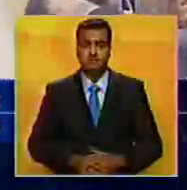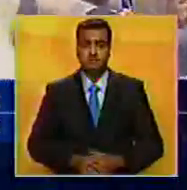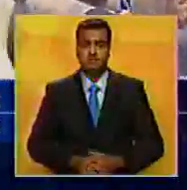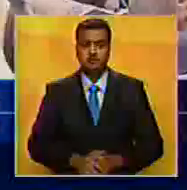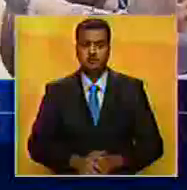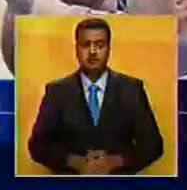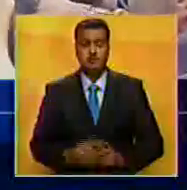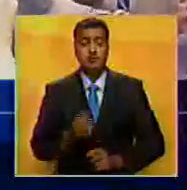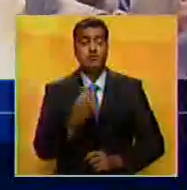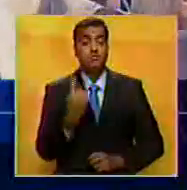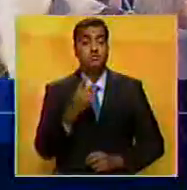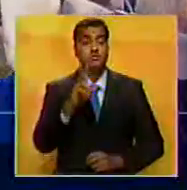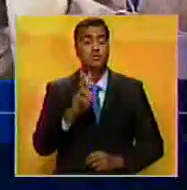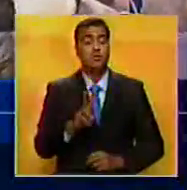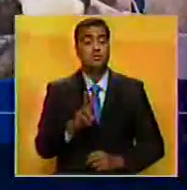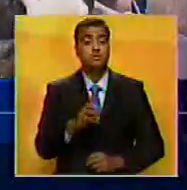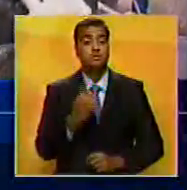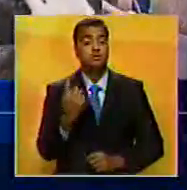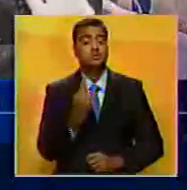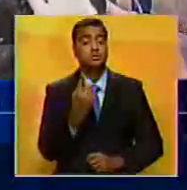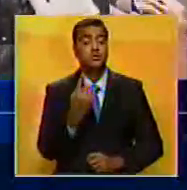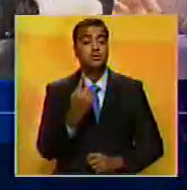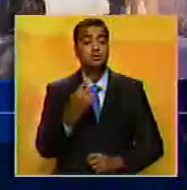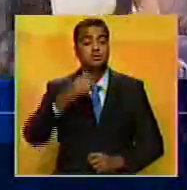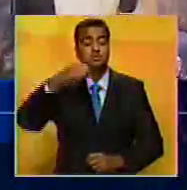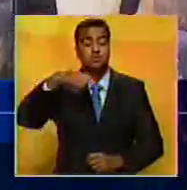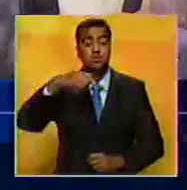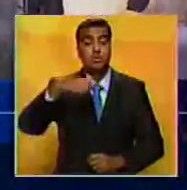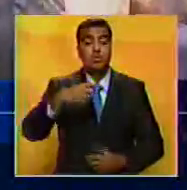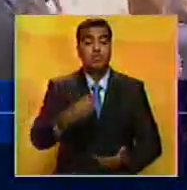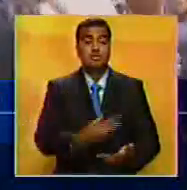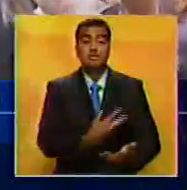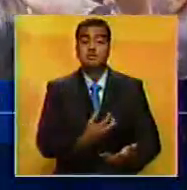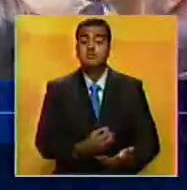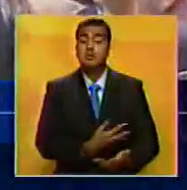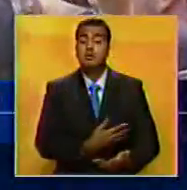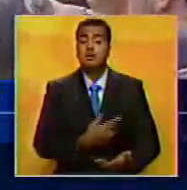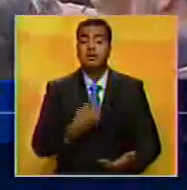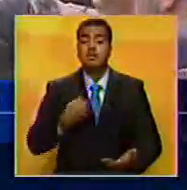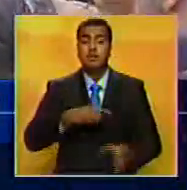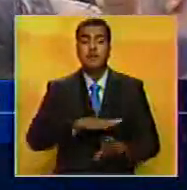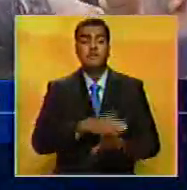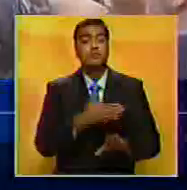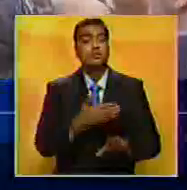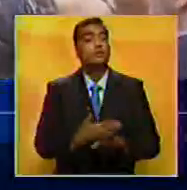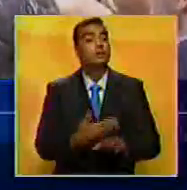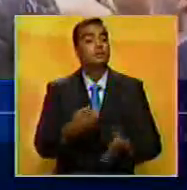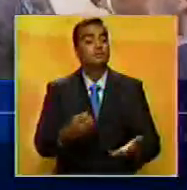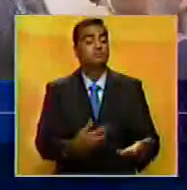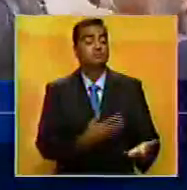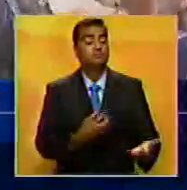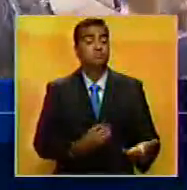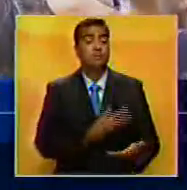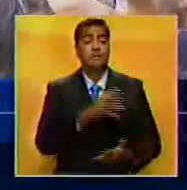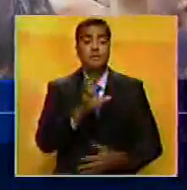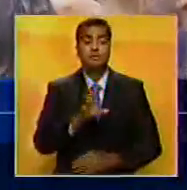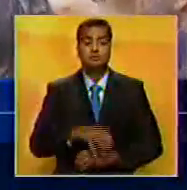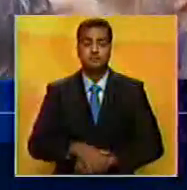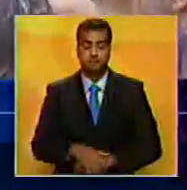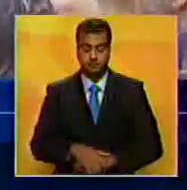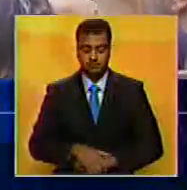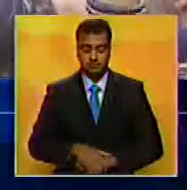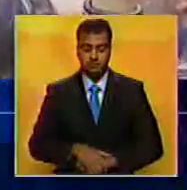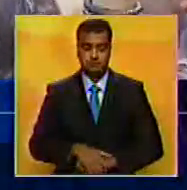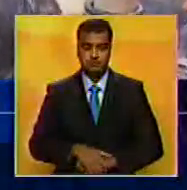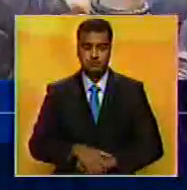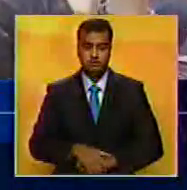Ni un solo venezolano, ni una sola gota de sangre tiene por qué derramarse en nuestro país